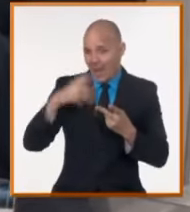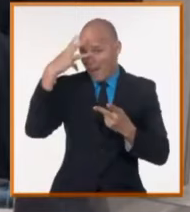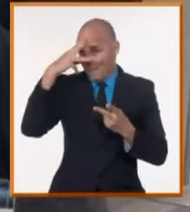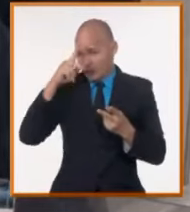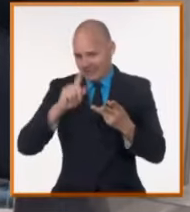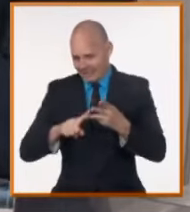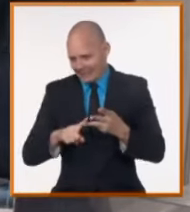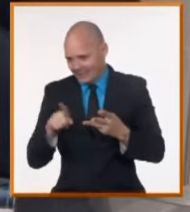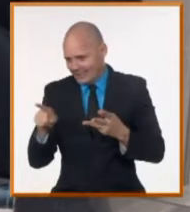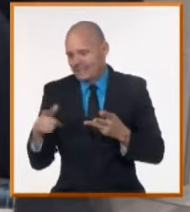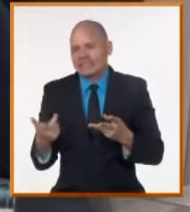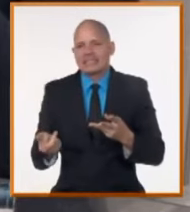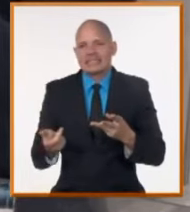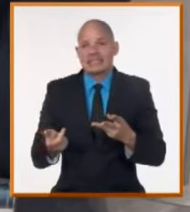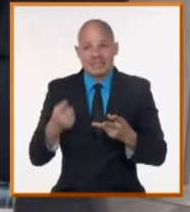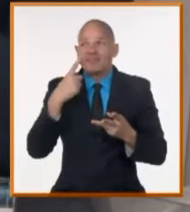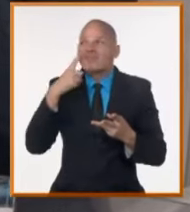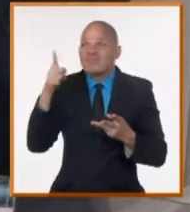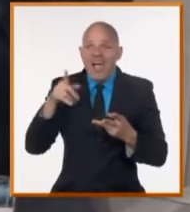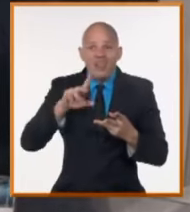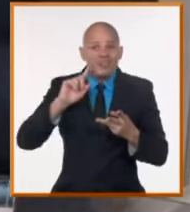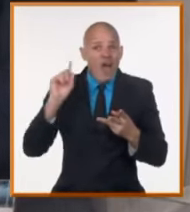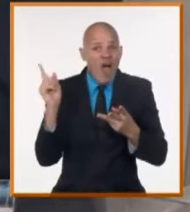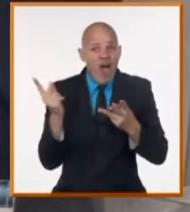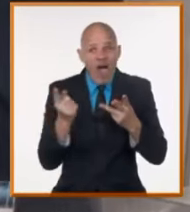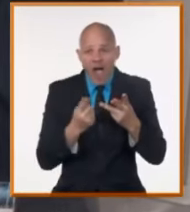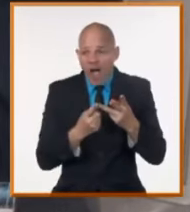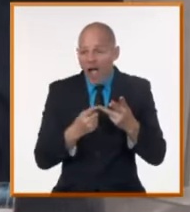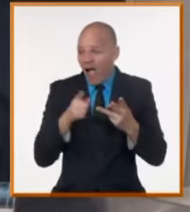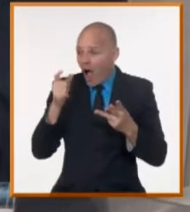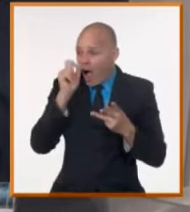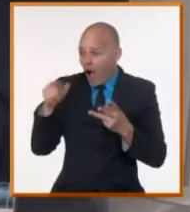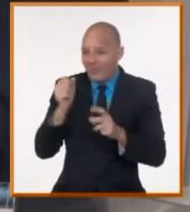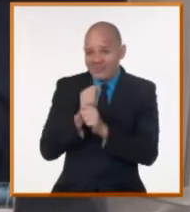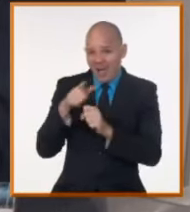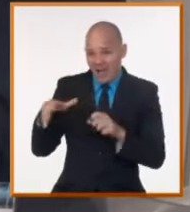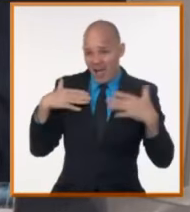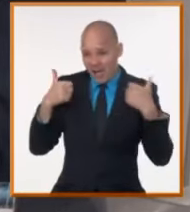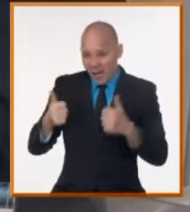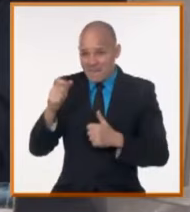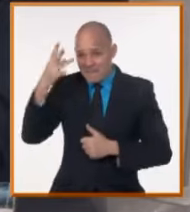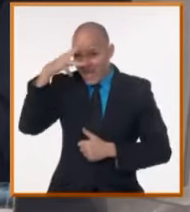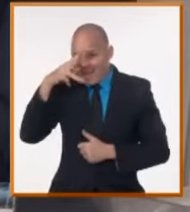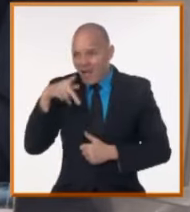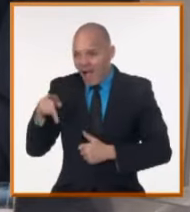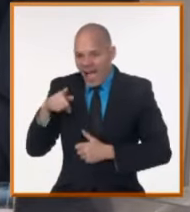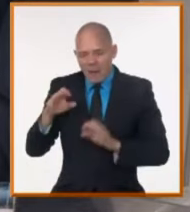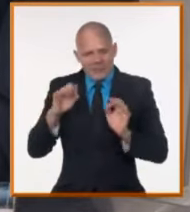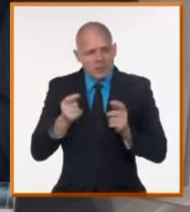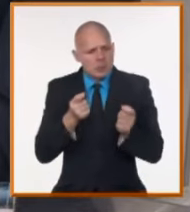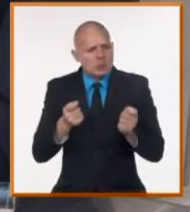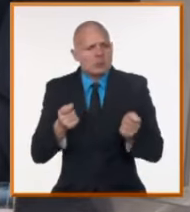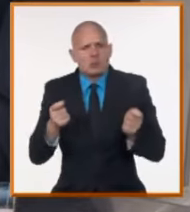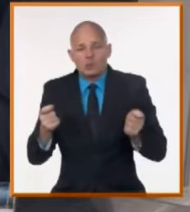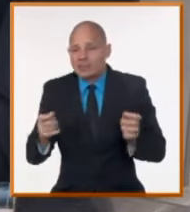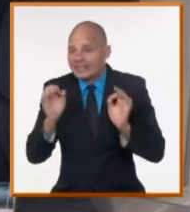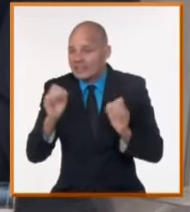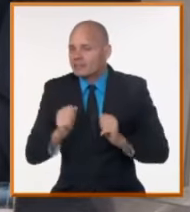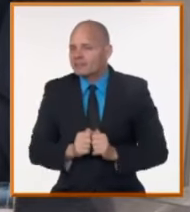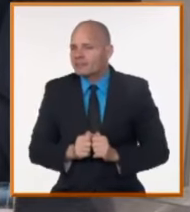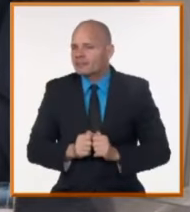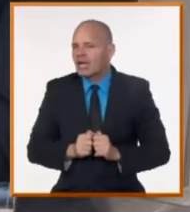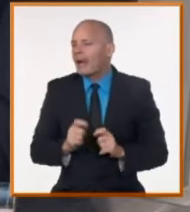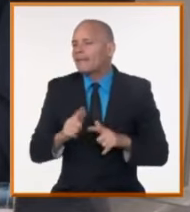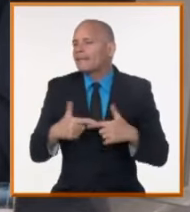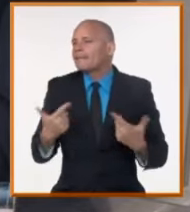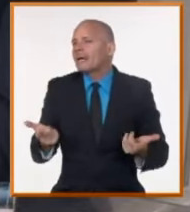había hecho daño en varios países ya, había sido expulsado, incluso después fue expulsado de México. Y todo era incentivando, es